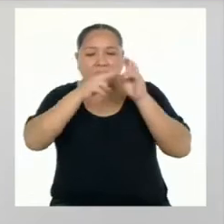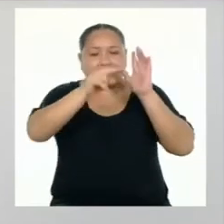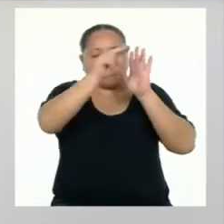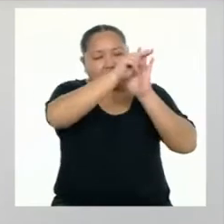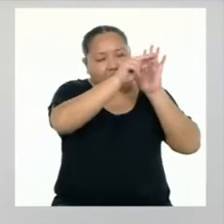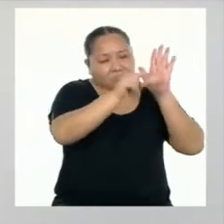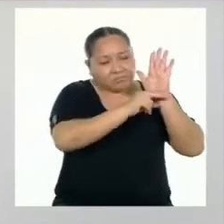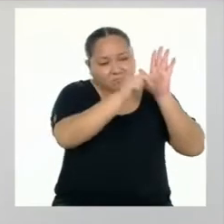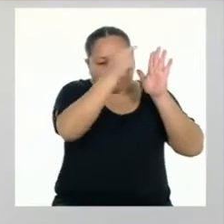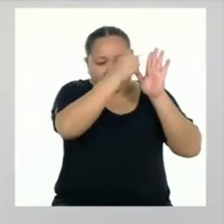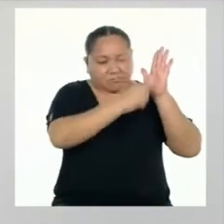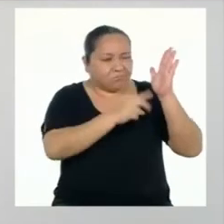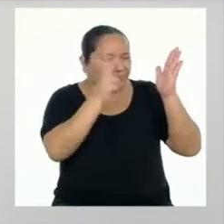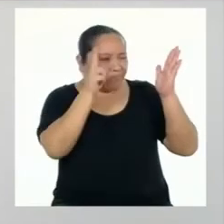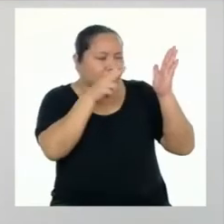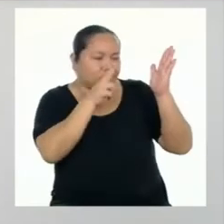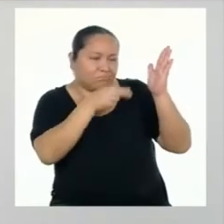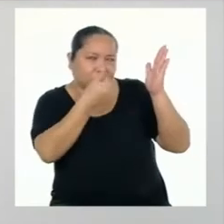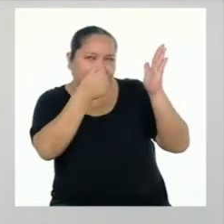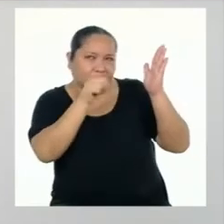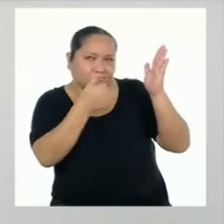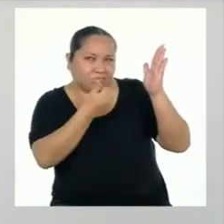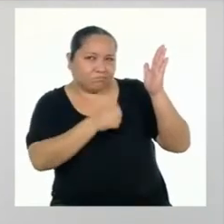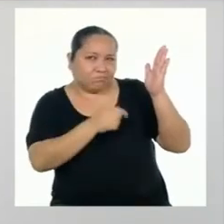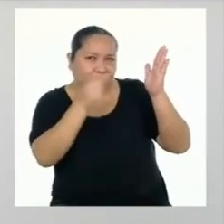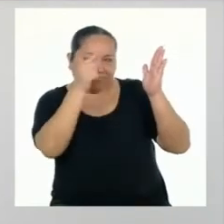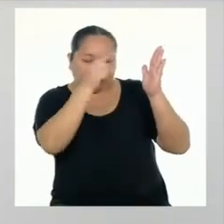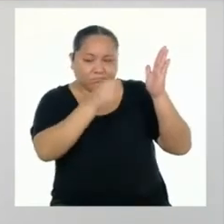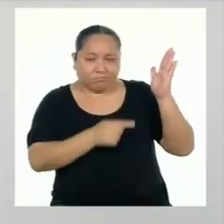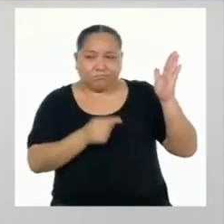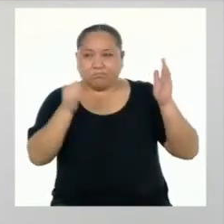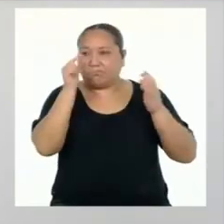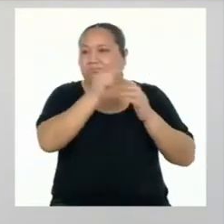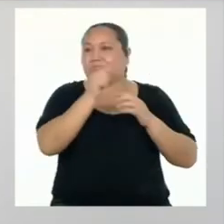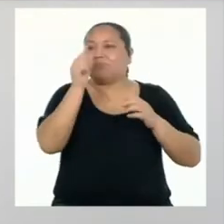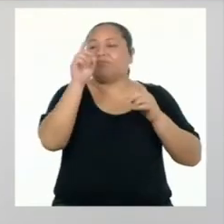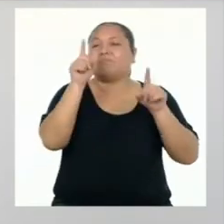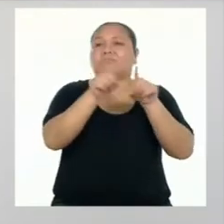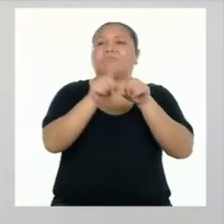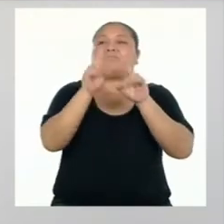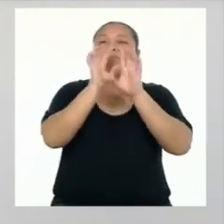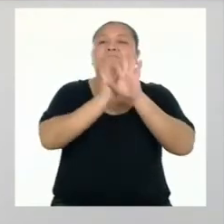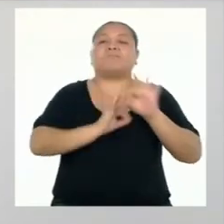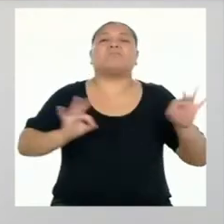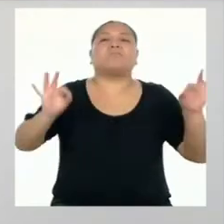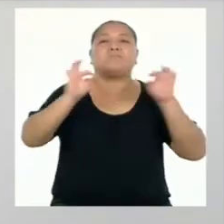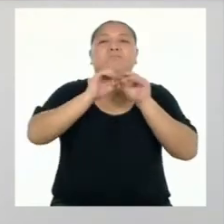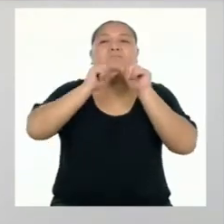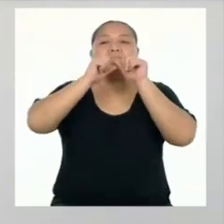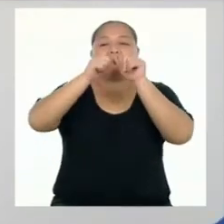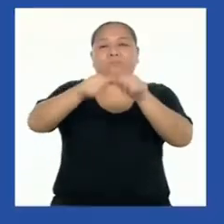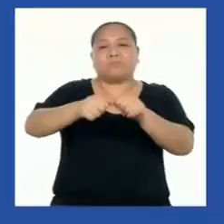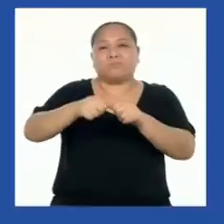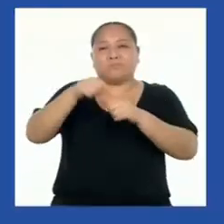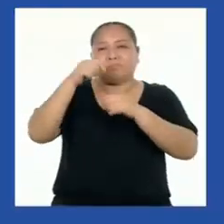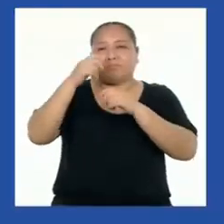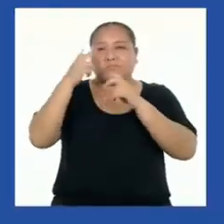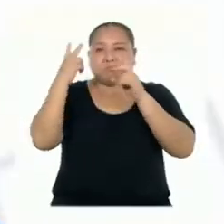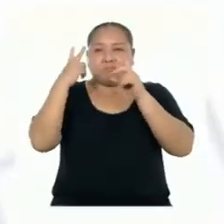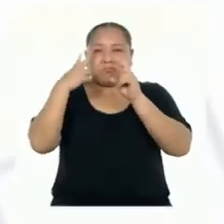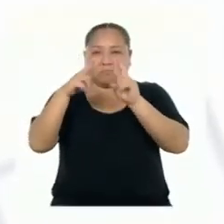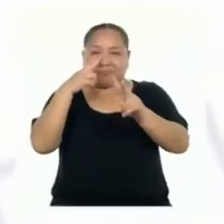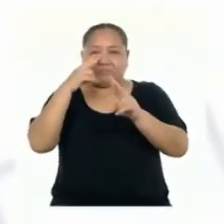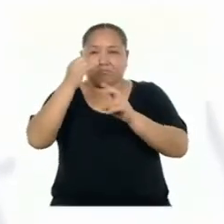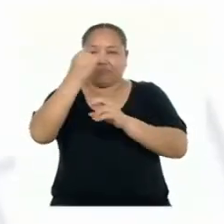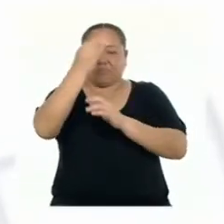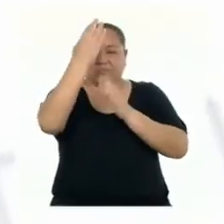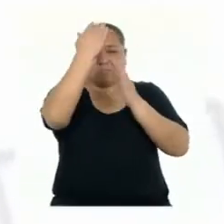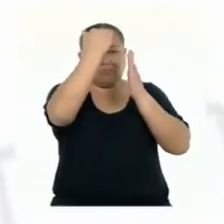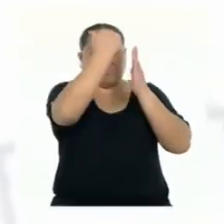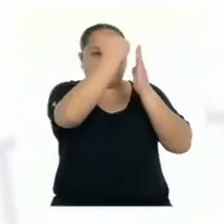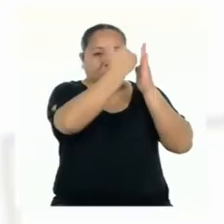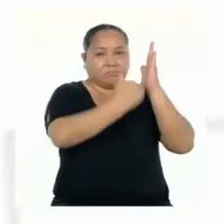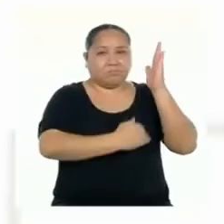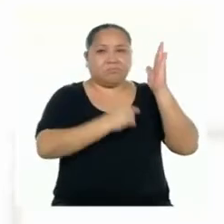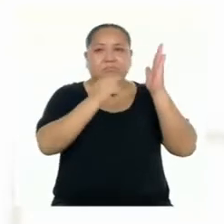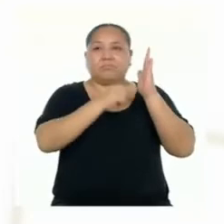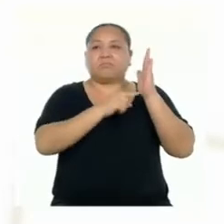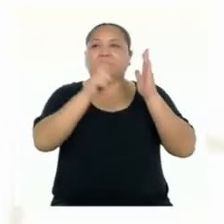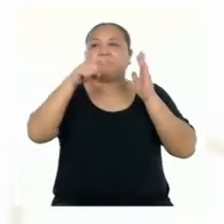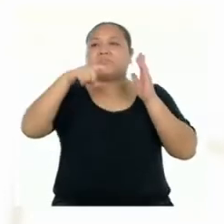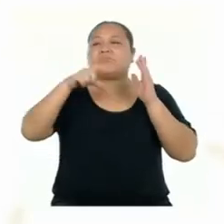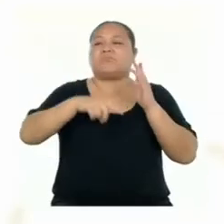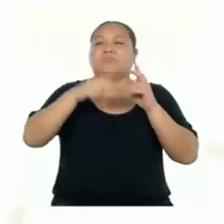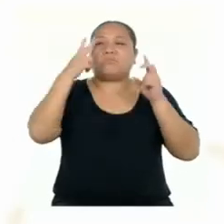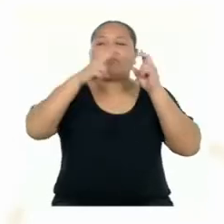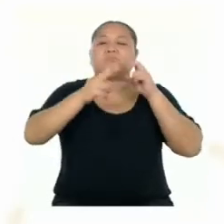convivencia, si fuera necesario. Para esto es importante seguir algunos pasos. Tenemos que